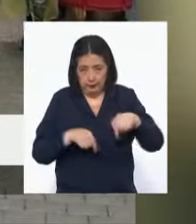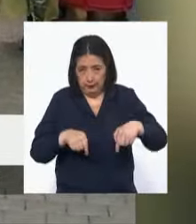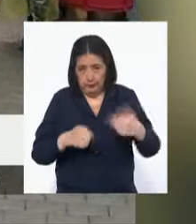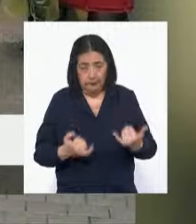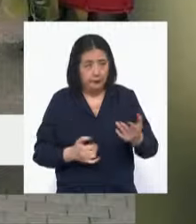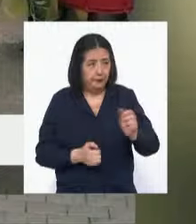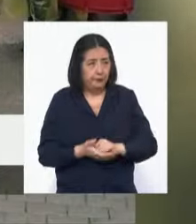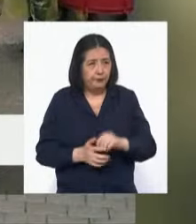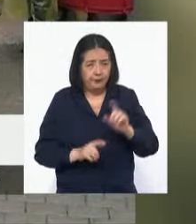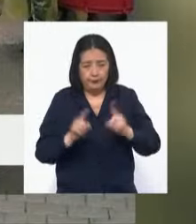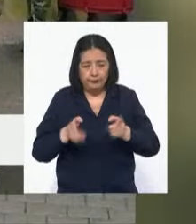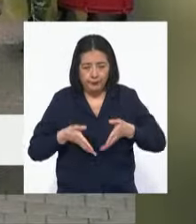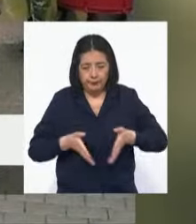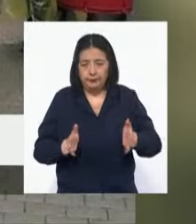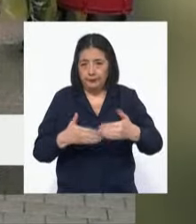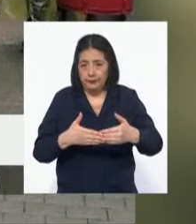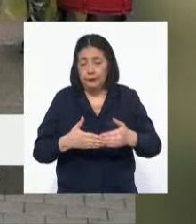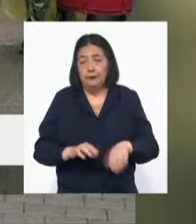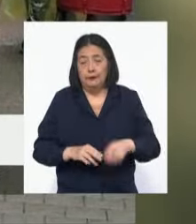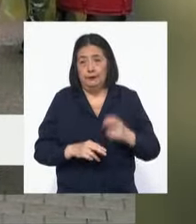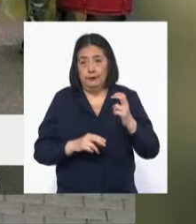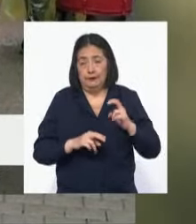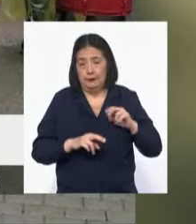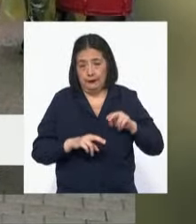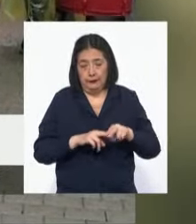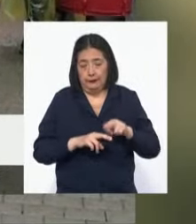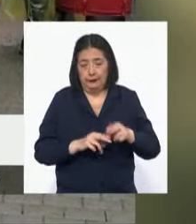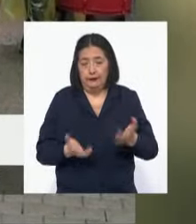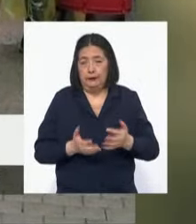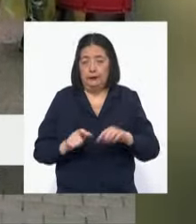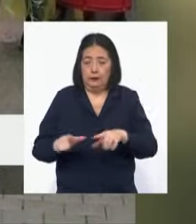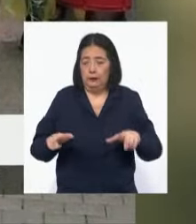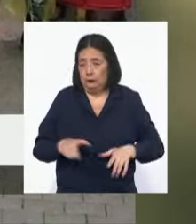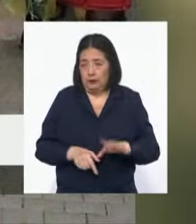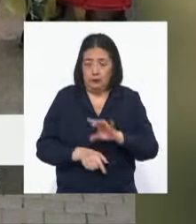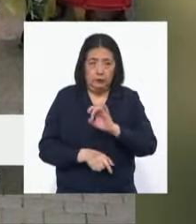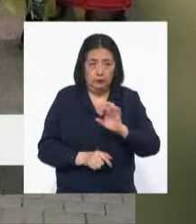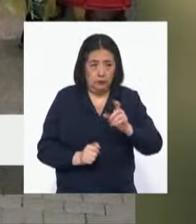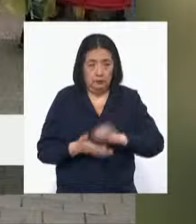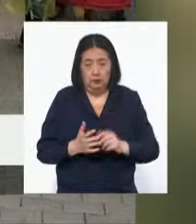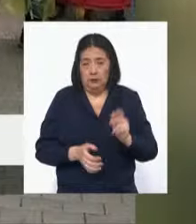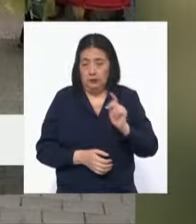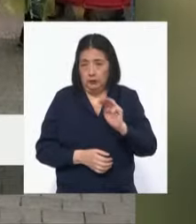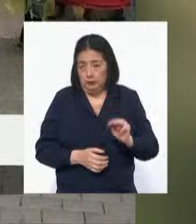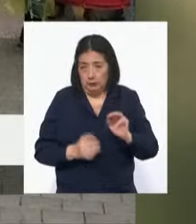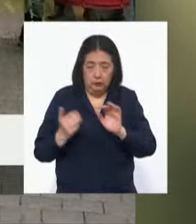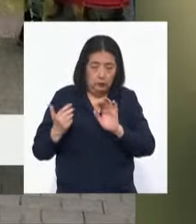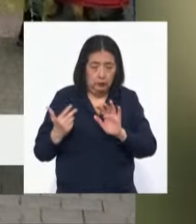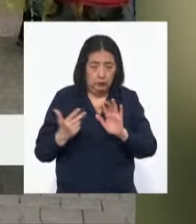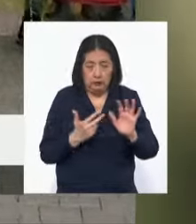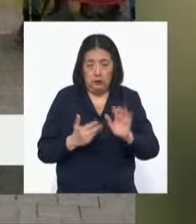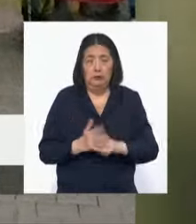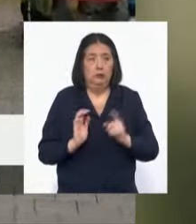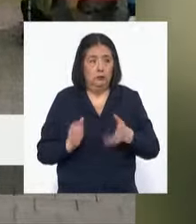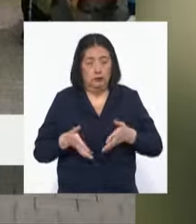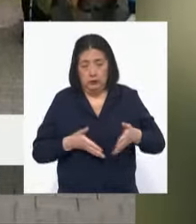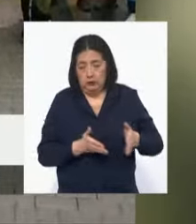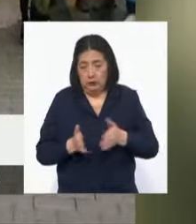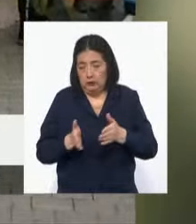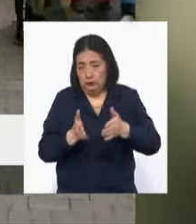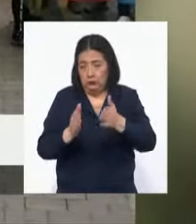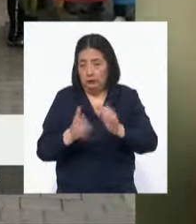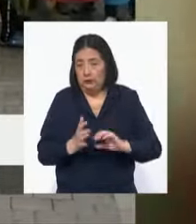están registrando algunos bloqueos en la vía férrea, exactamente en el sector de Corihuairachina, que está en el kilómetro 88 de la